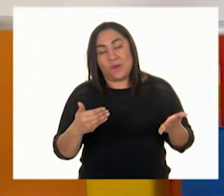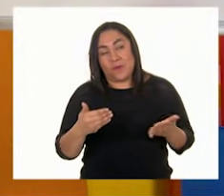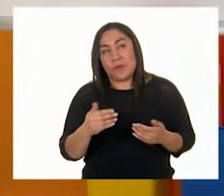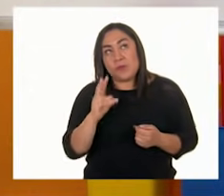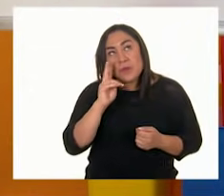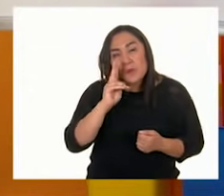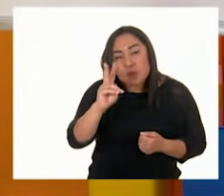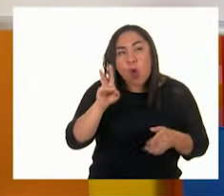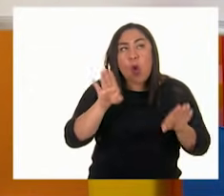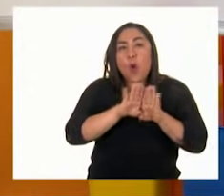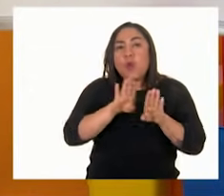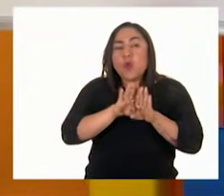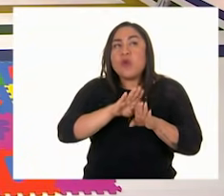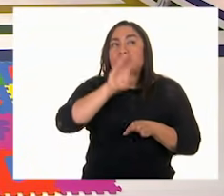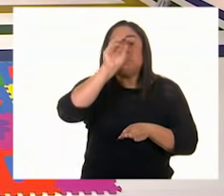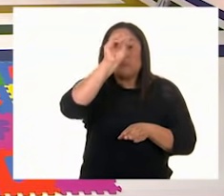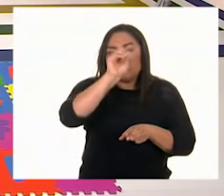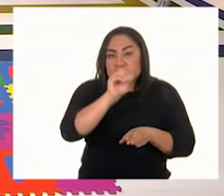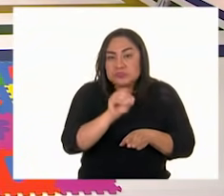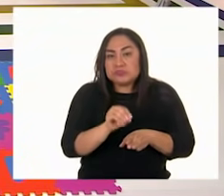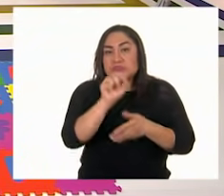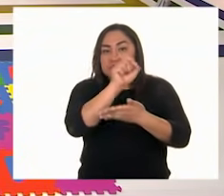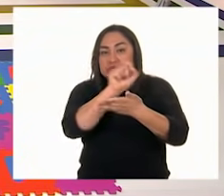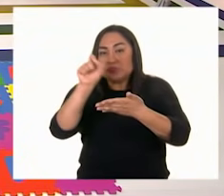queda nuestra tabla. A ver.